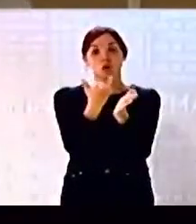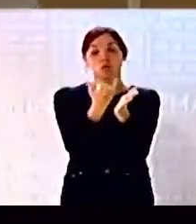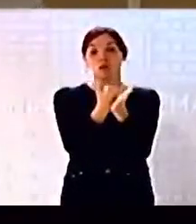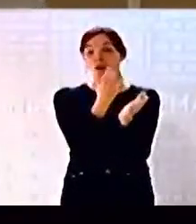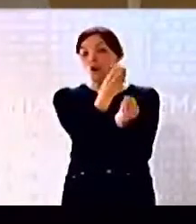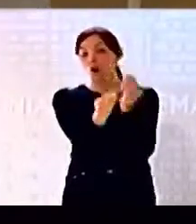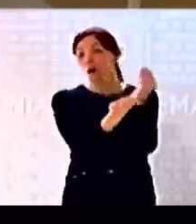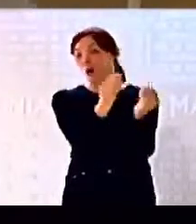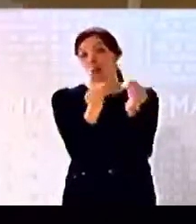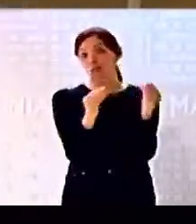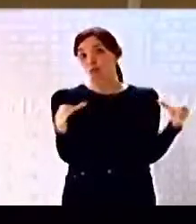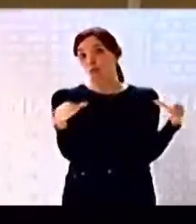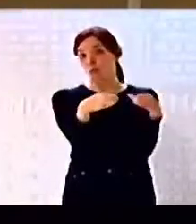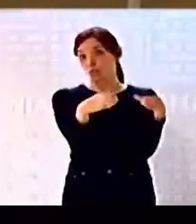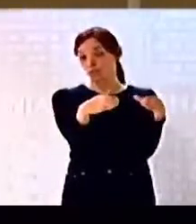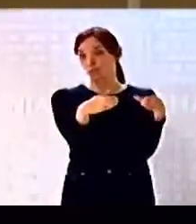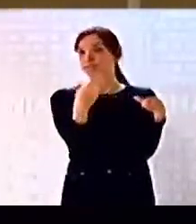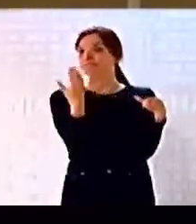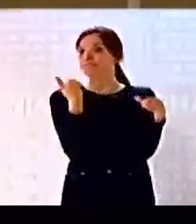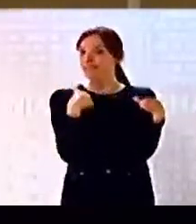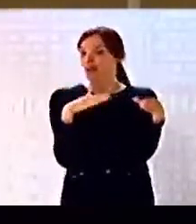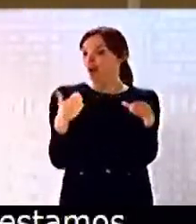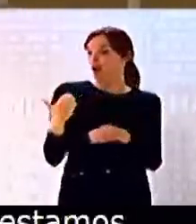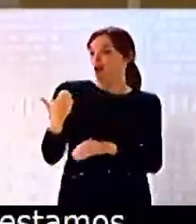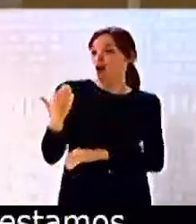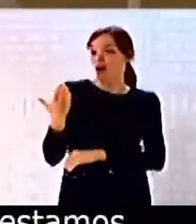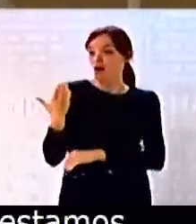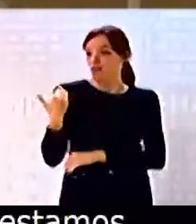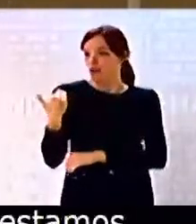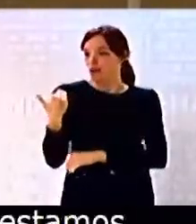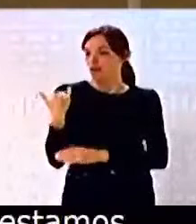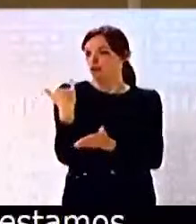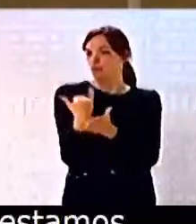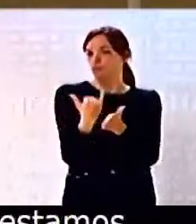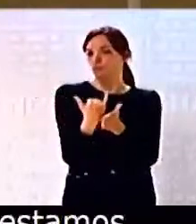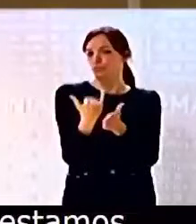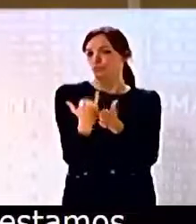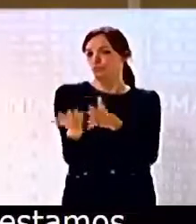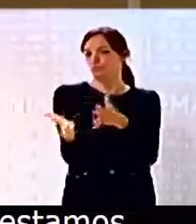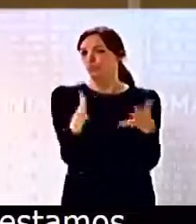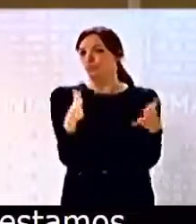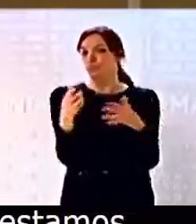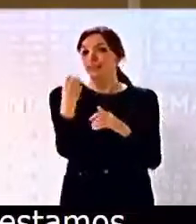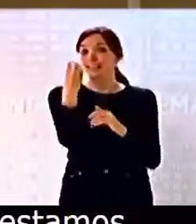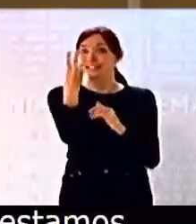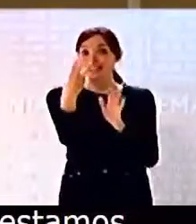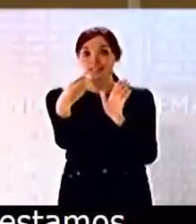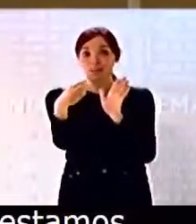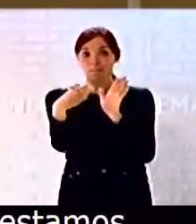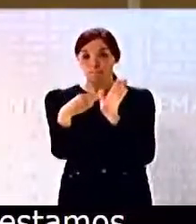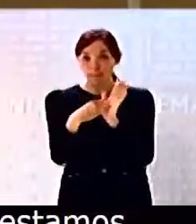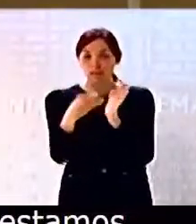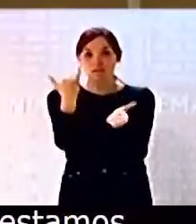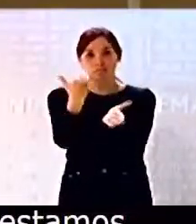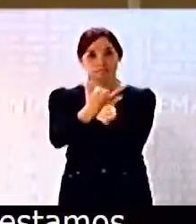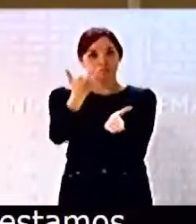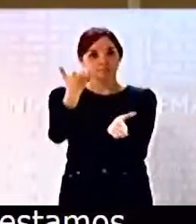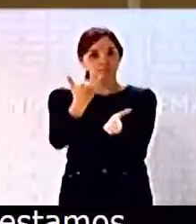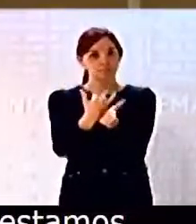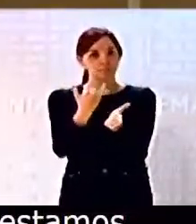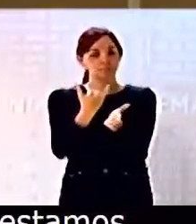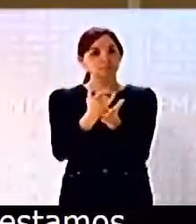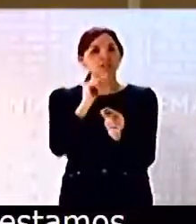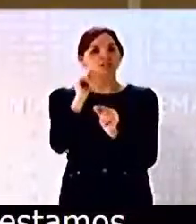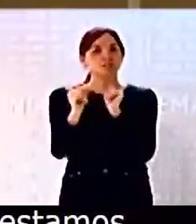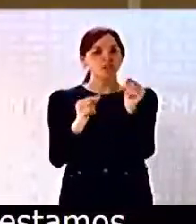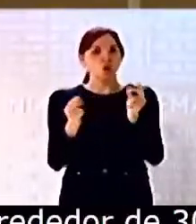haciendo, que solo en el día de ayer hemos realizado alrededor de 3.000 pruebas diagnósticas de infección